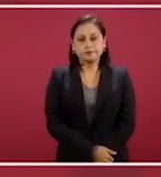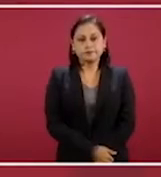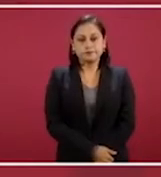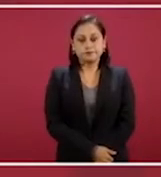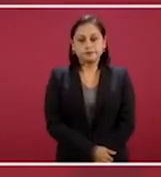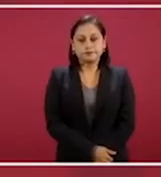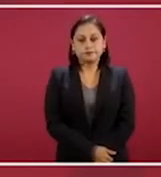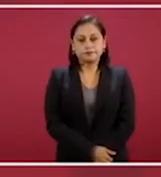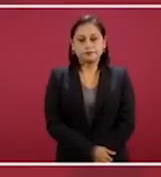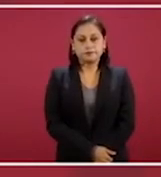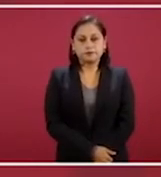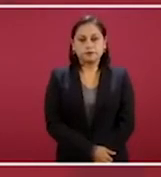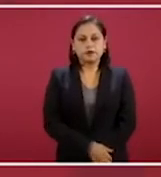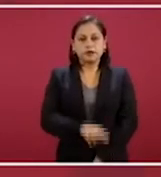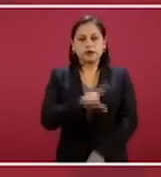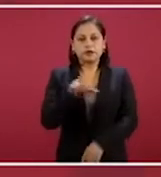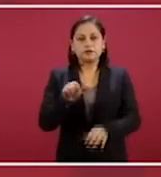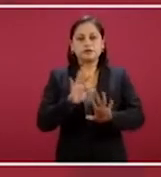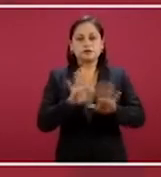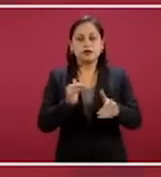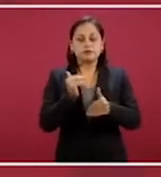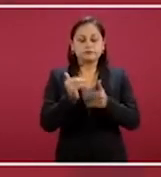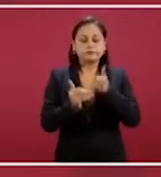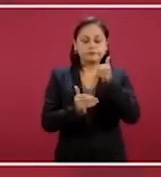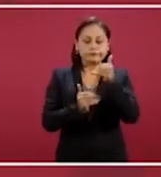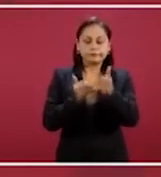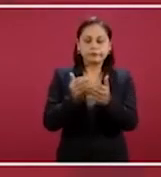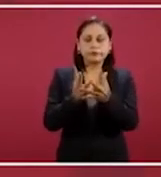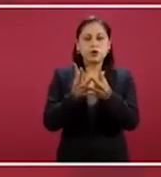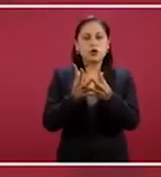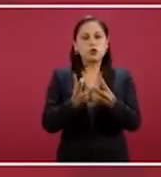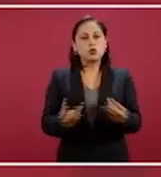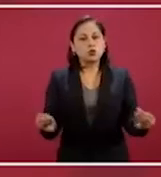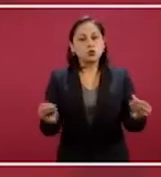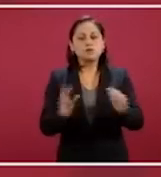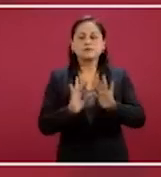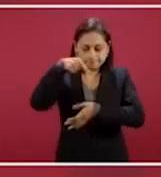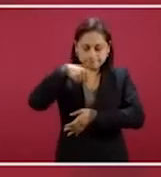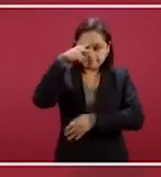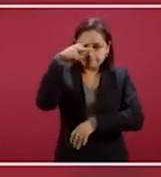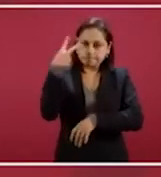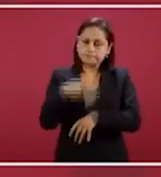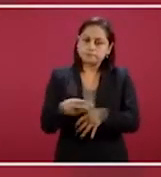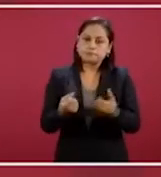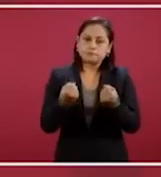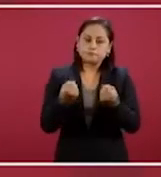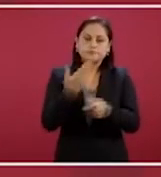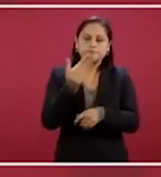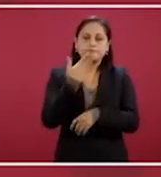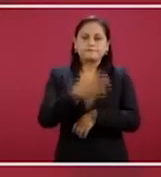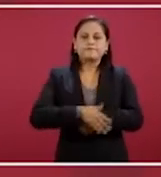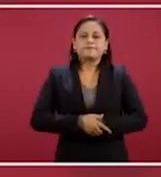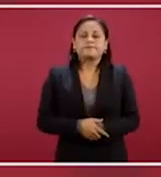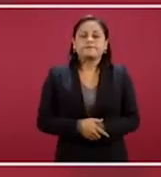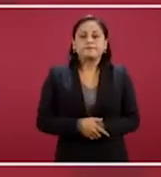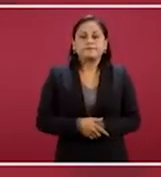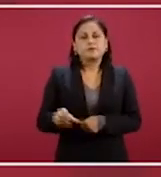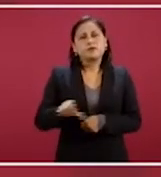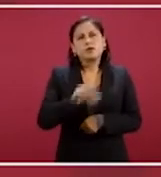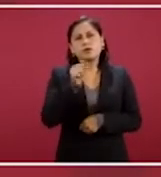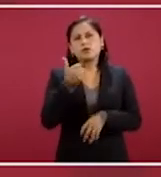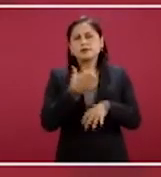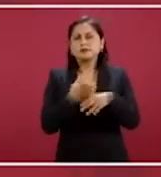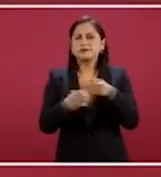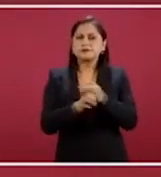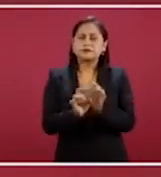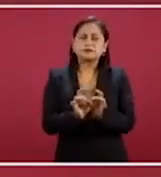afortunadamente salimos adelante salimos bien otro momento difícil pues